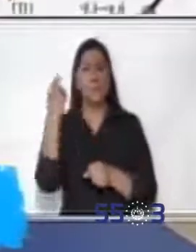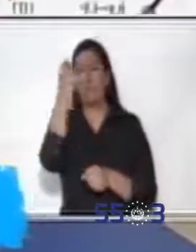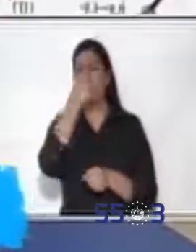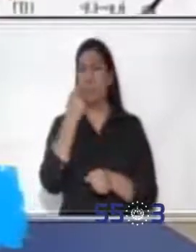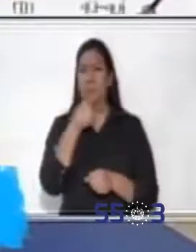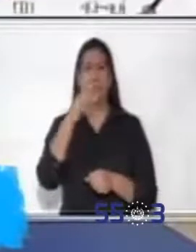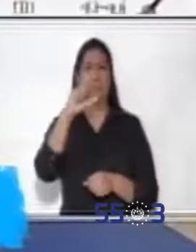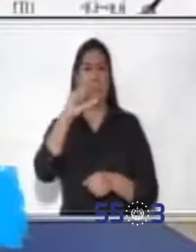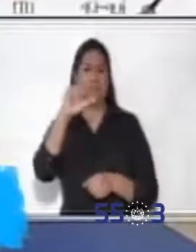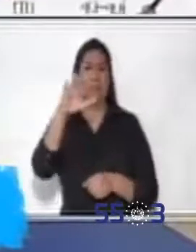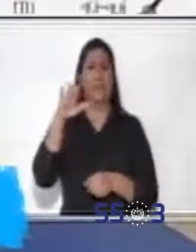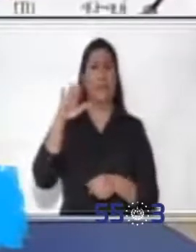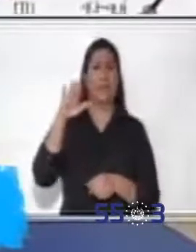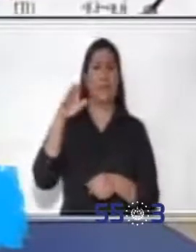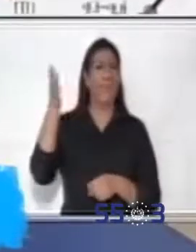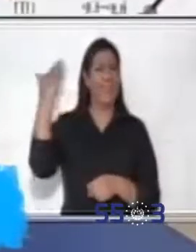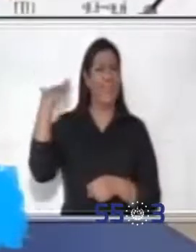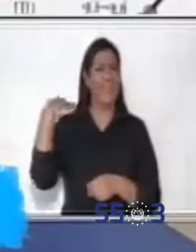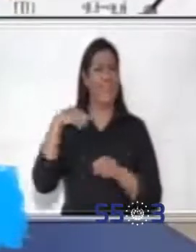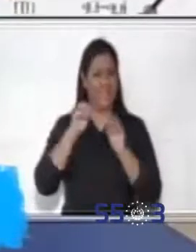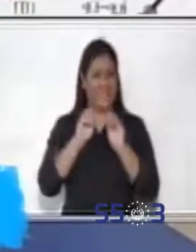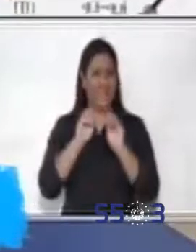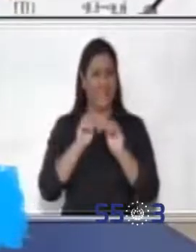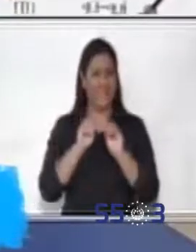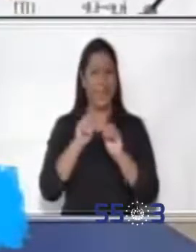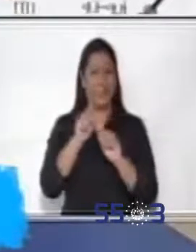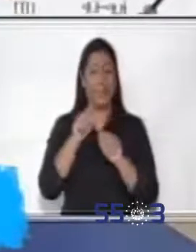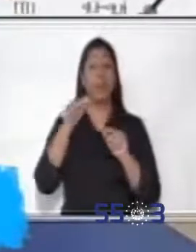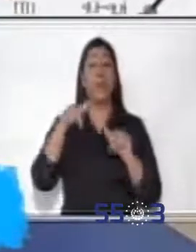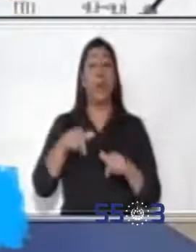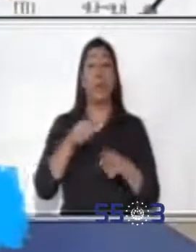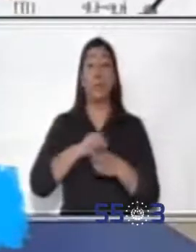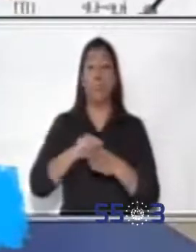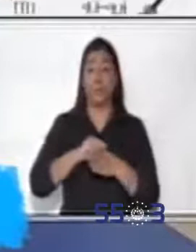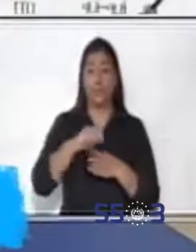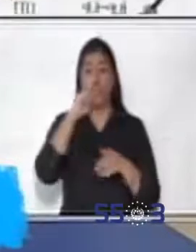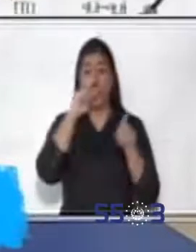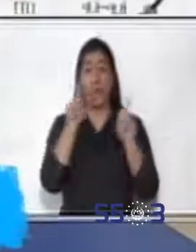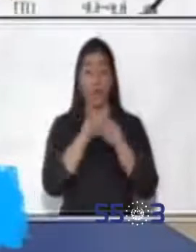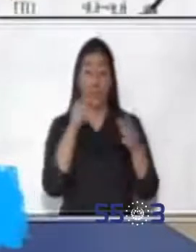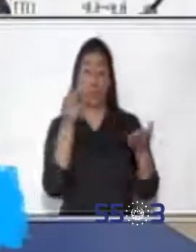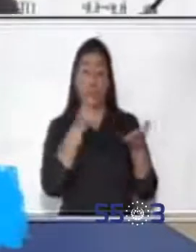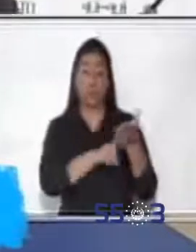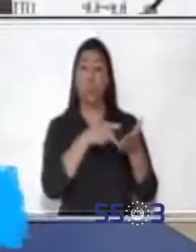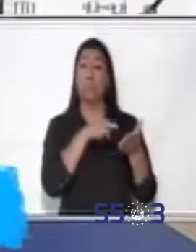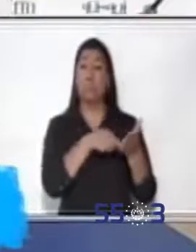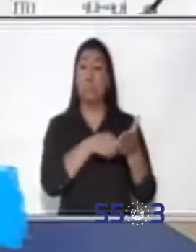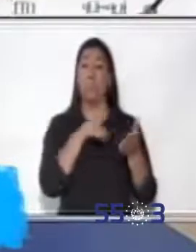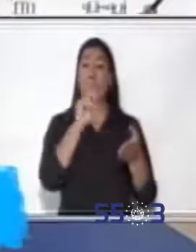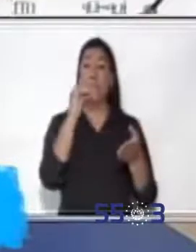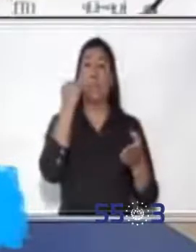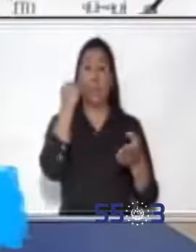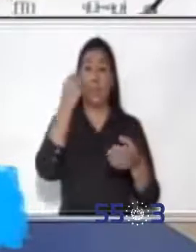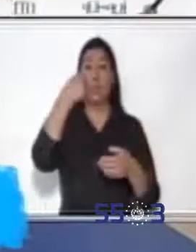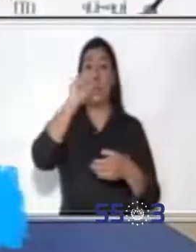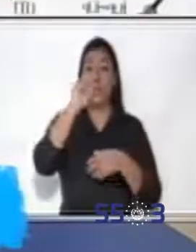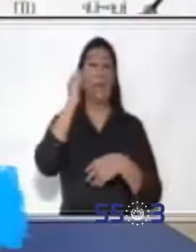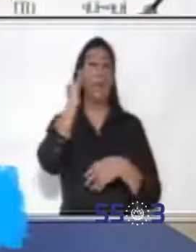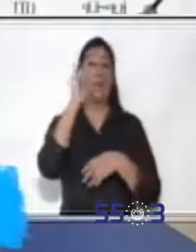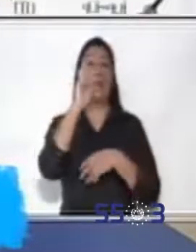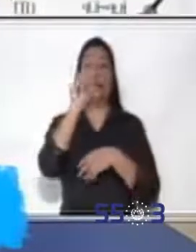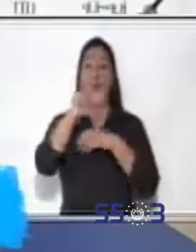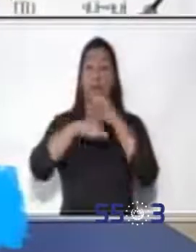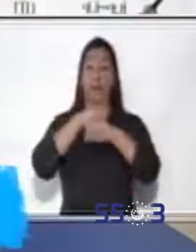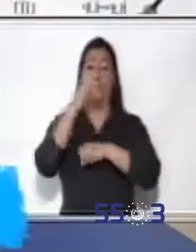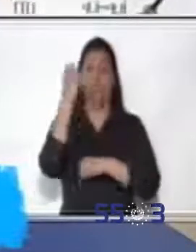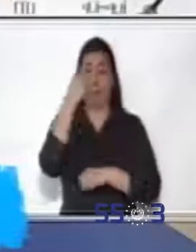Y hoy vamos a abordar los dígrafos, que también aparecen en tu guía de autoaprendizaje. Y para recordar